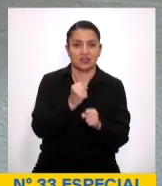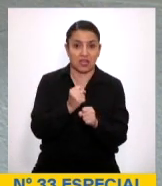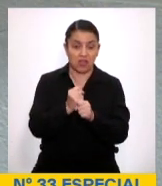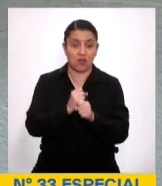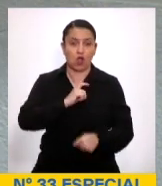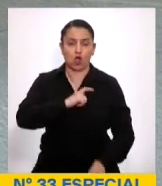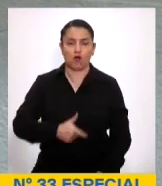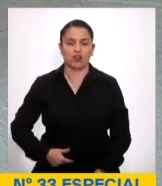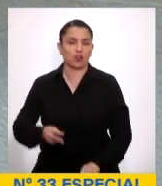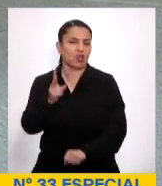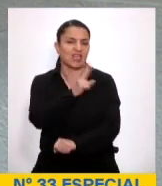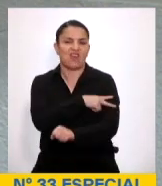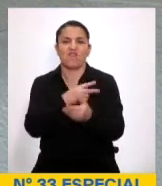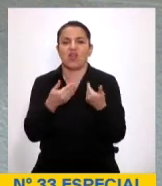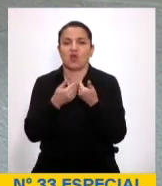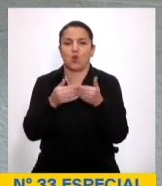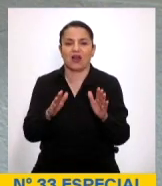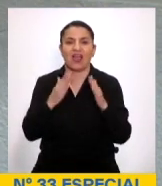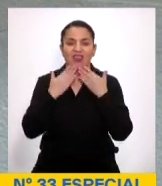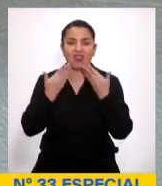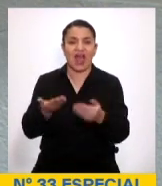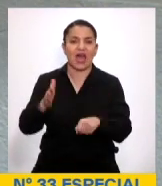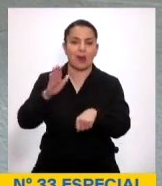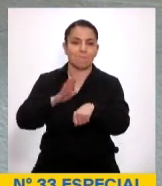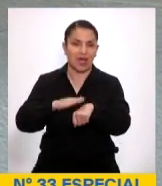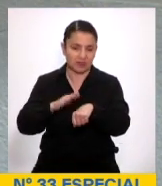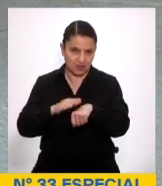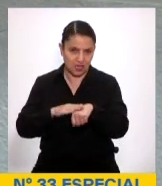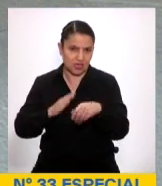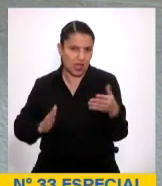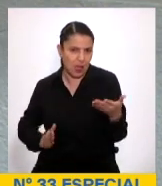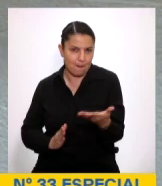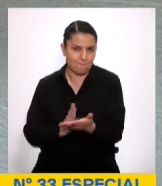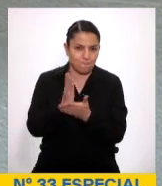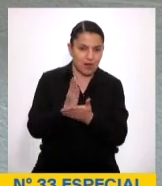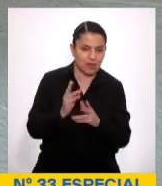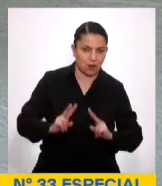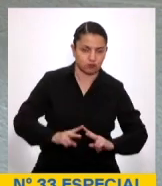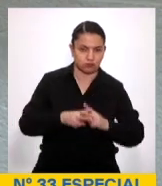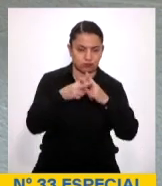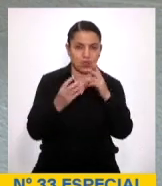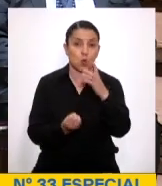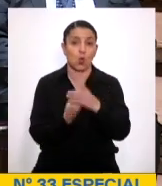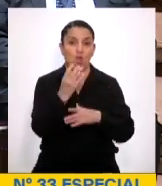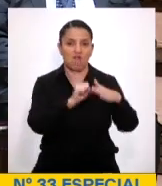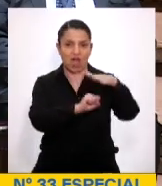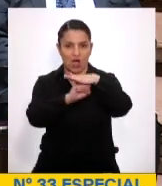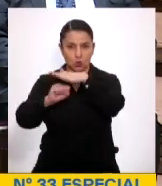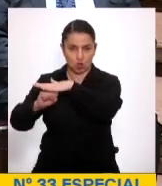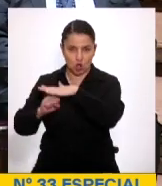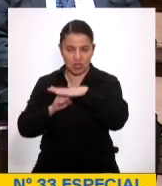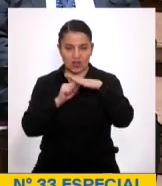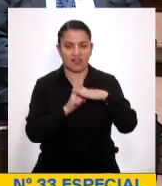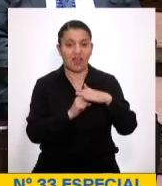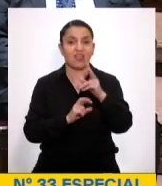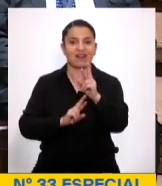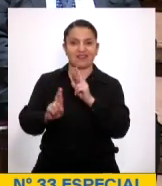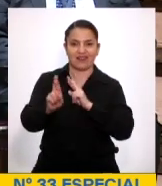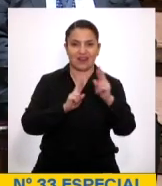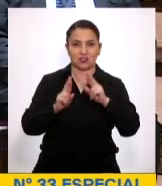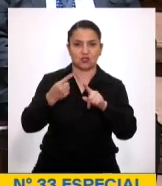jefes de toda clase dar patentes de corso emprender obras crear nuevas autoridades entablar relaciones